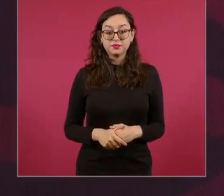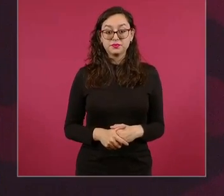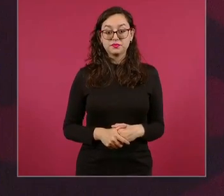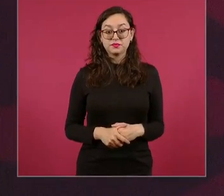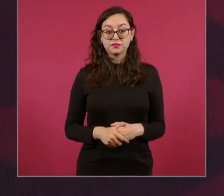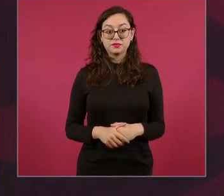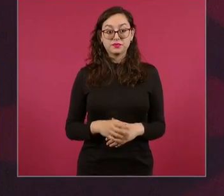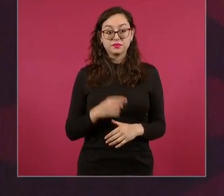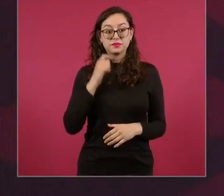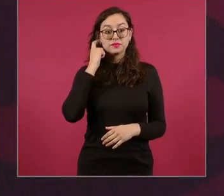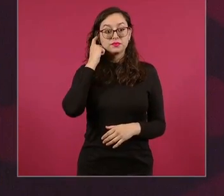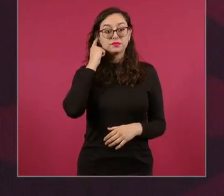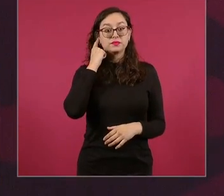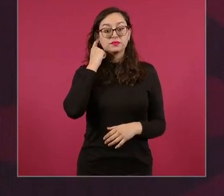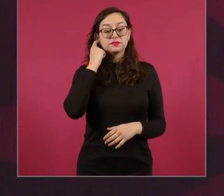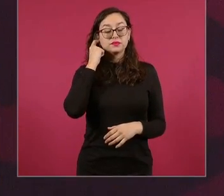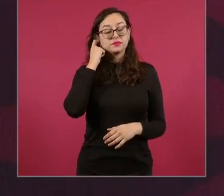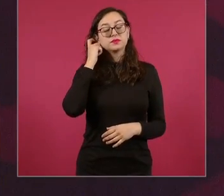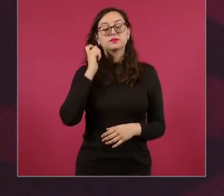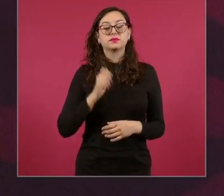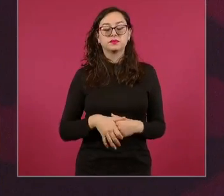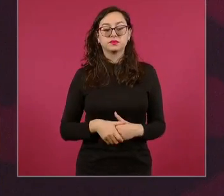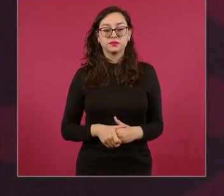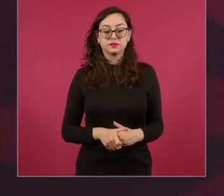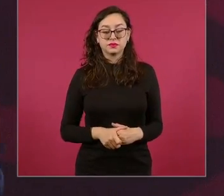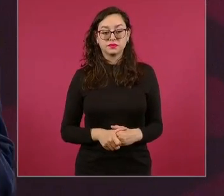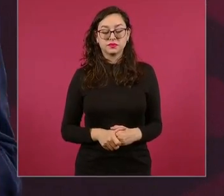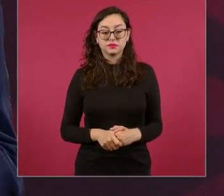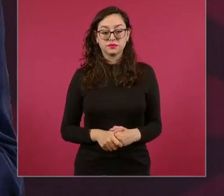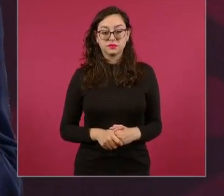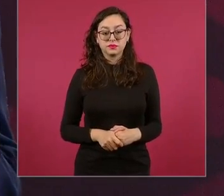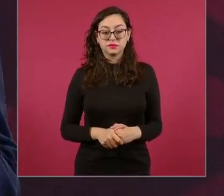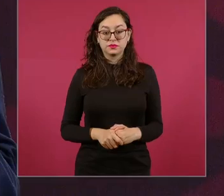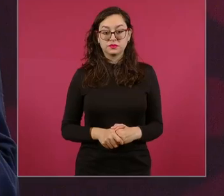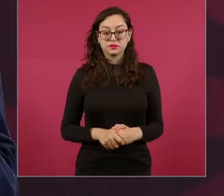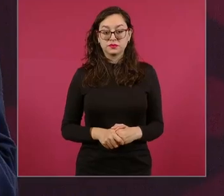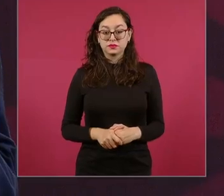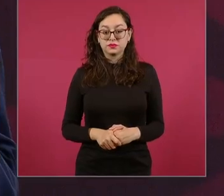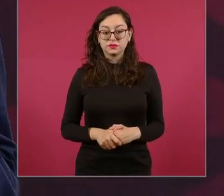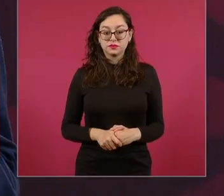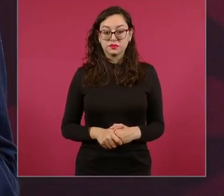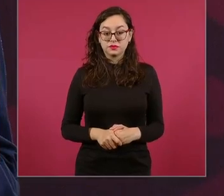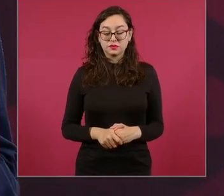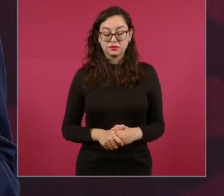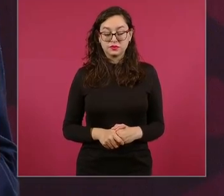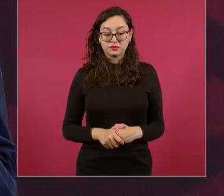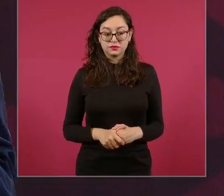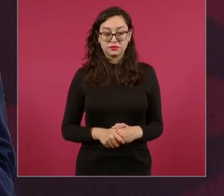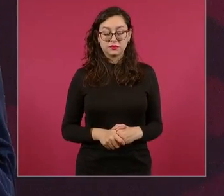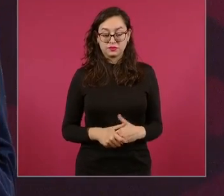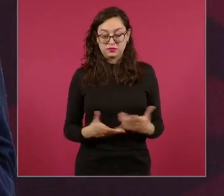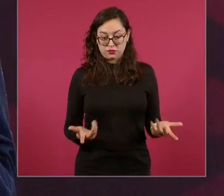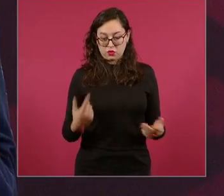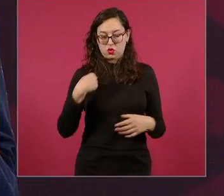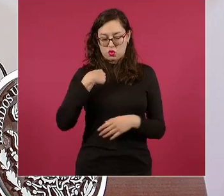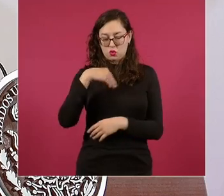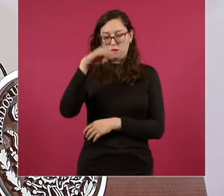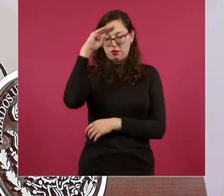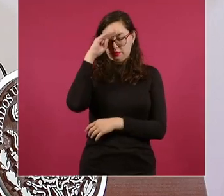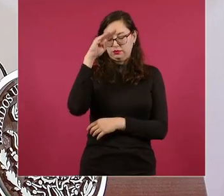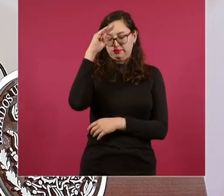al momento de que la gente, todos los mexicanos,